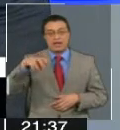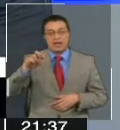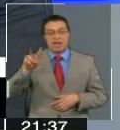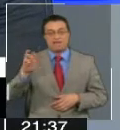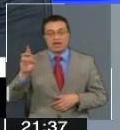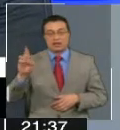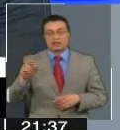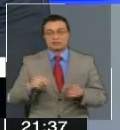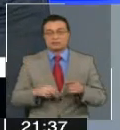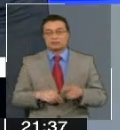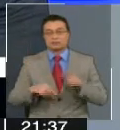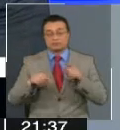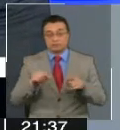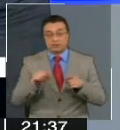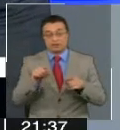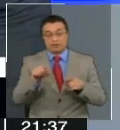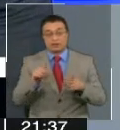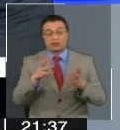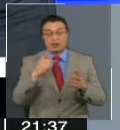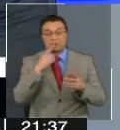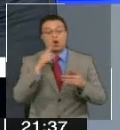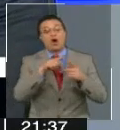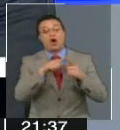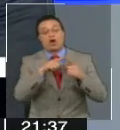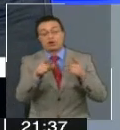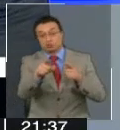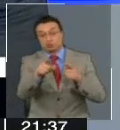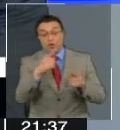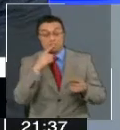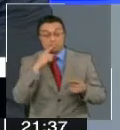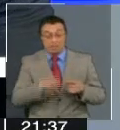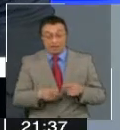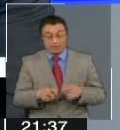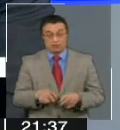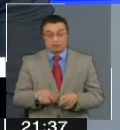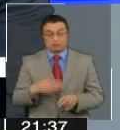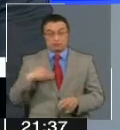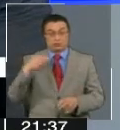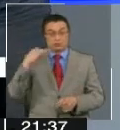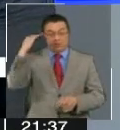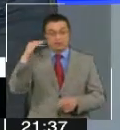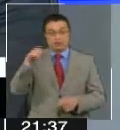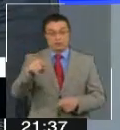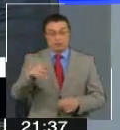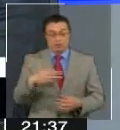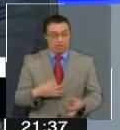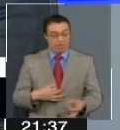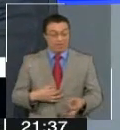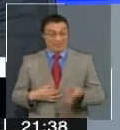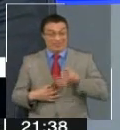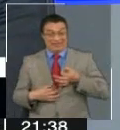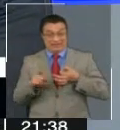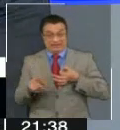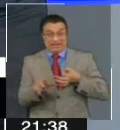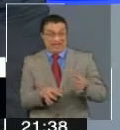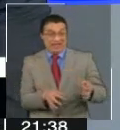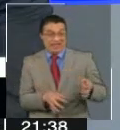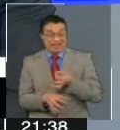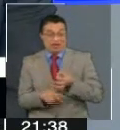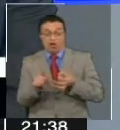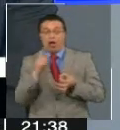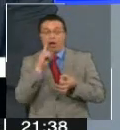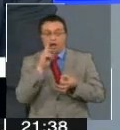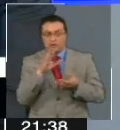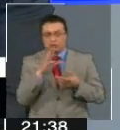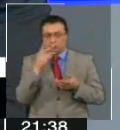Ya. Si era subordinado suyo, ¿alguna vez él le representó que había irregularidades en